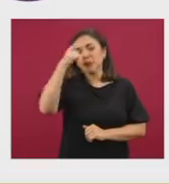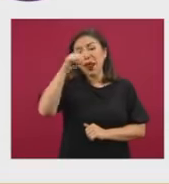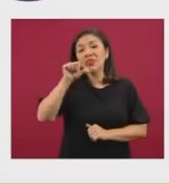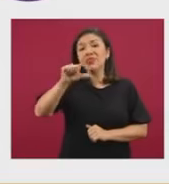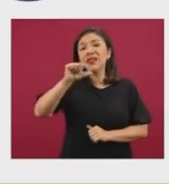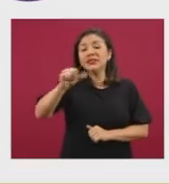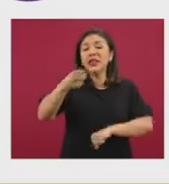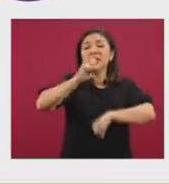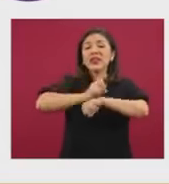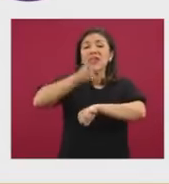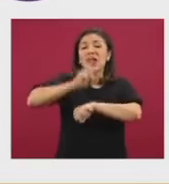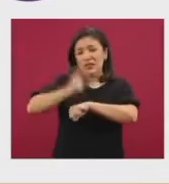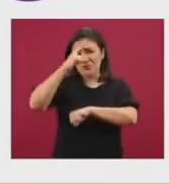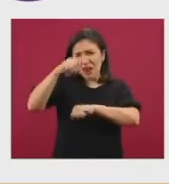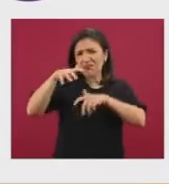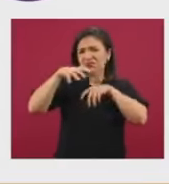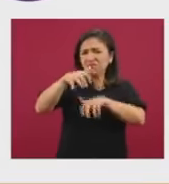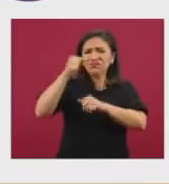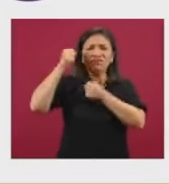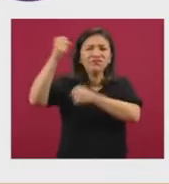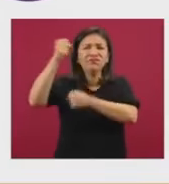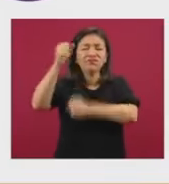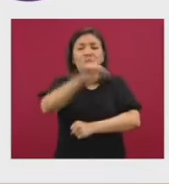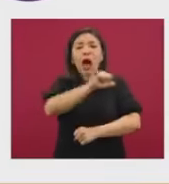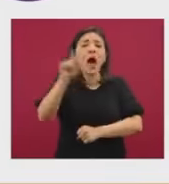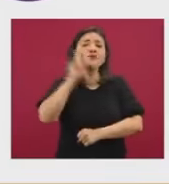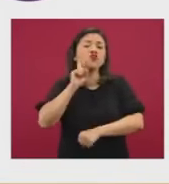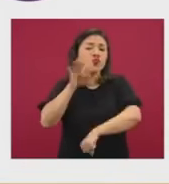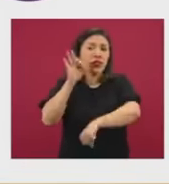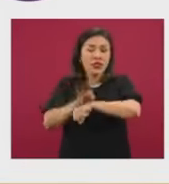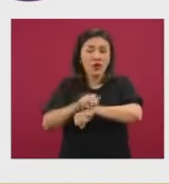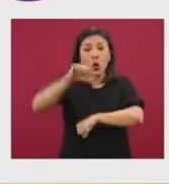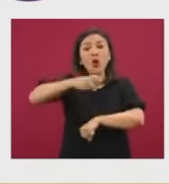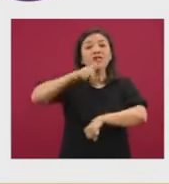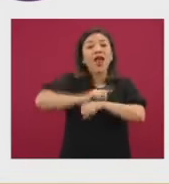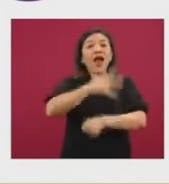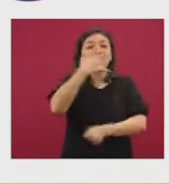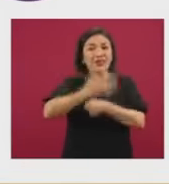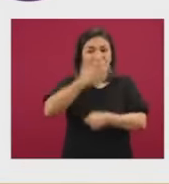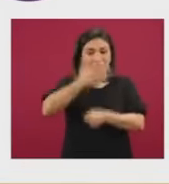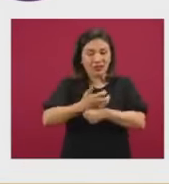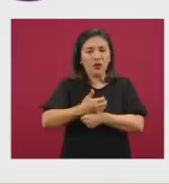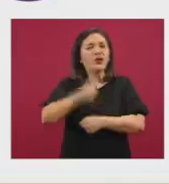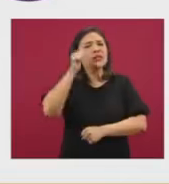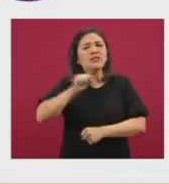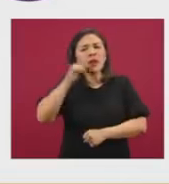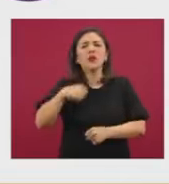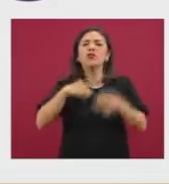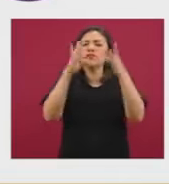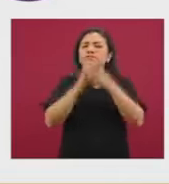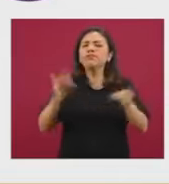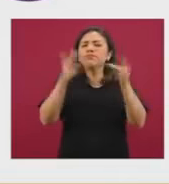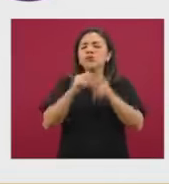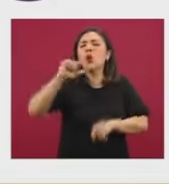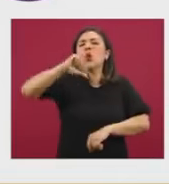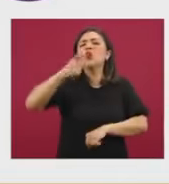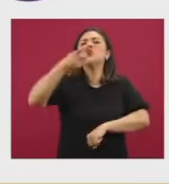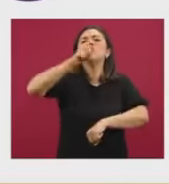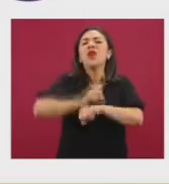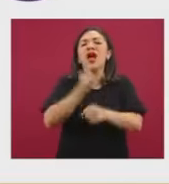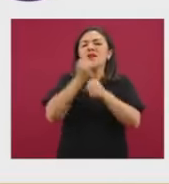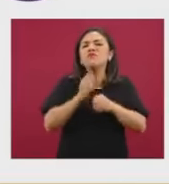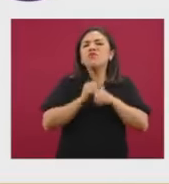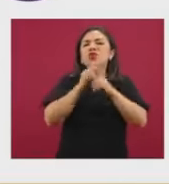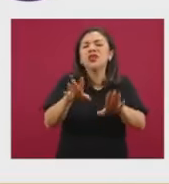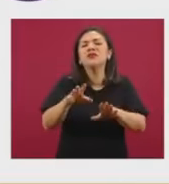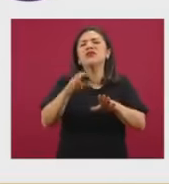día 5 de 16 y vamos a estar presentando todas en las vespertinas una viñeta con un dato importante,